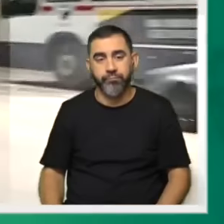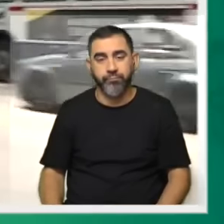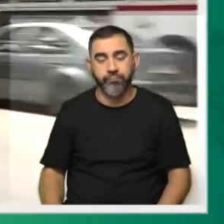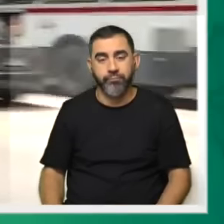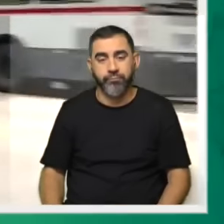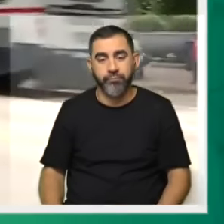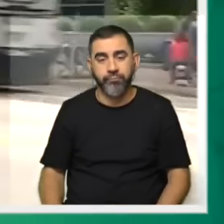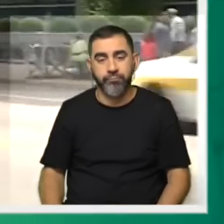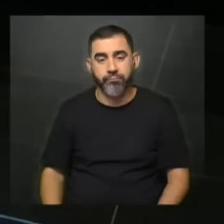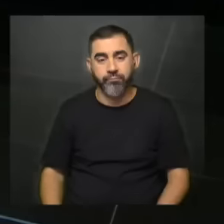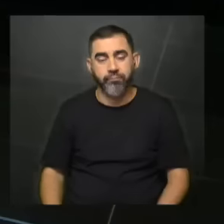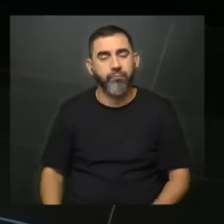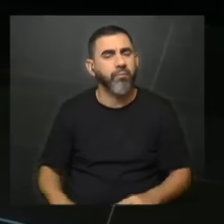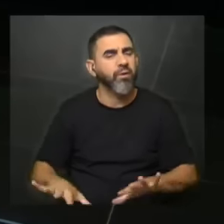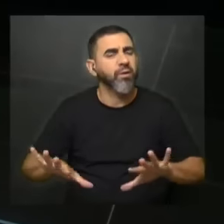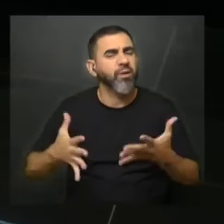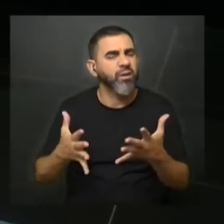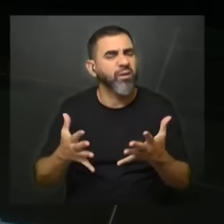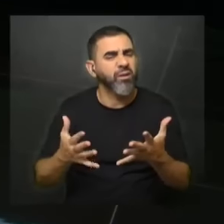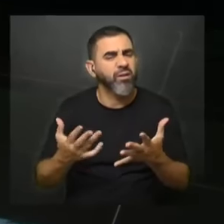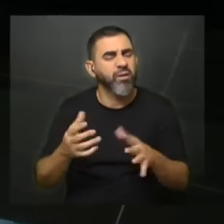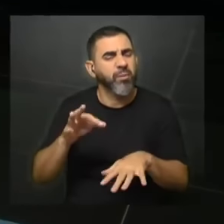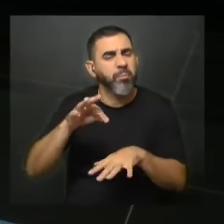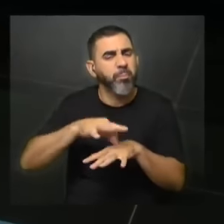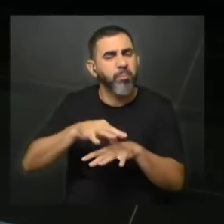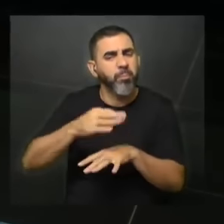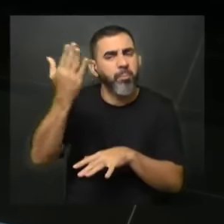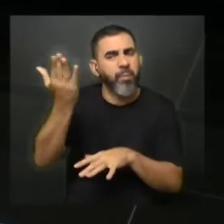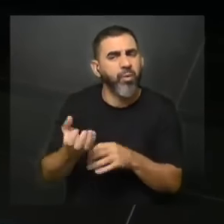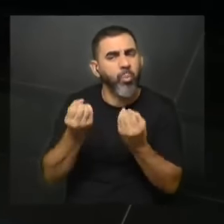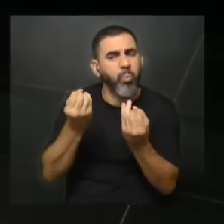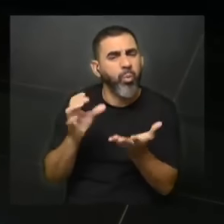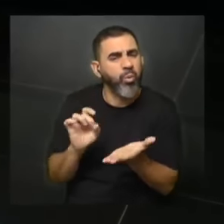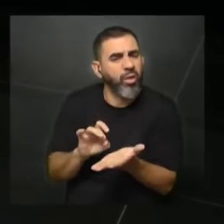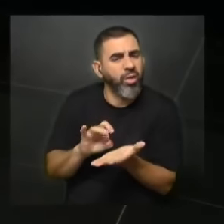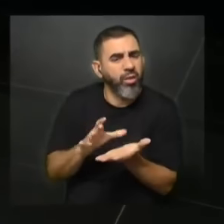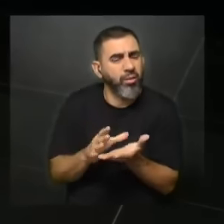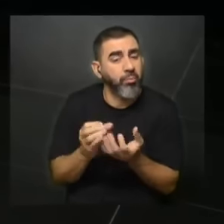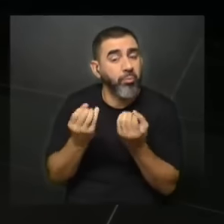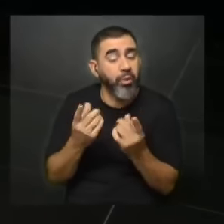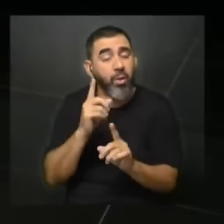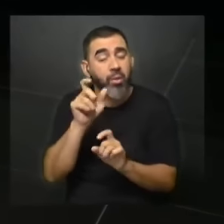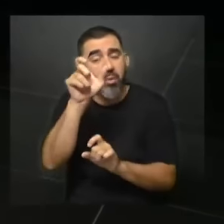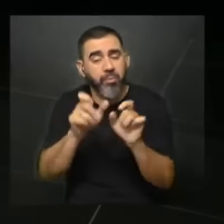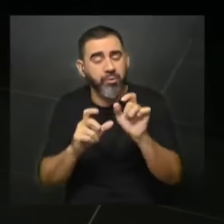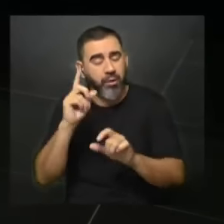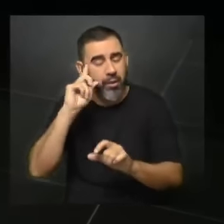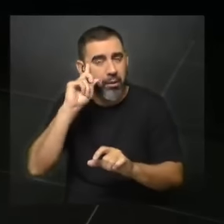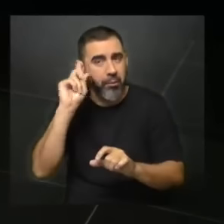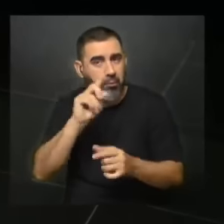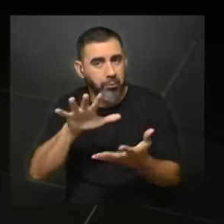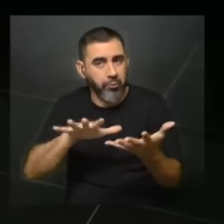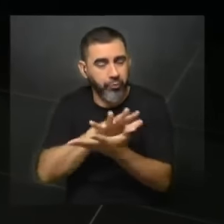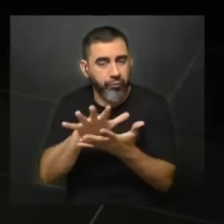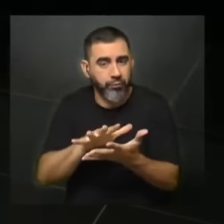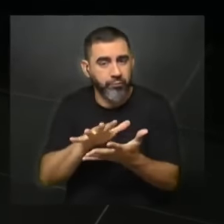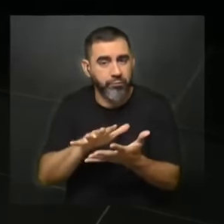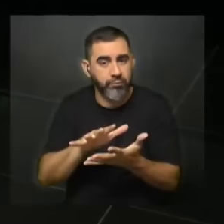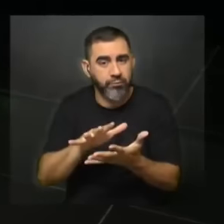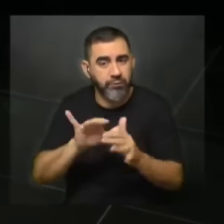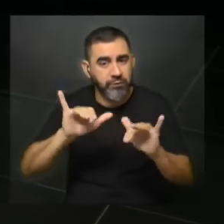eh Qué pasó concretamente con con ning Mayer Por qué se origina todo esto digo porque por all hay gente que no tiene idea lo que ocurrió y se